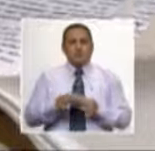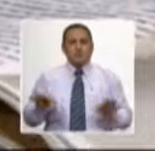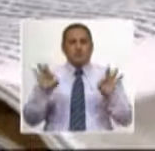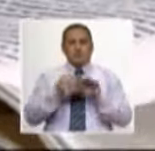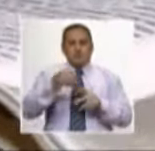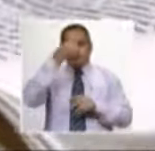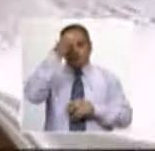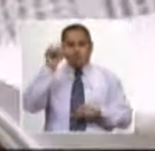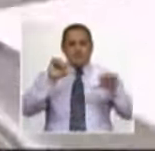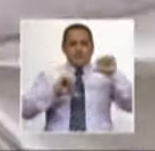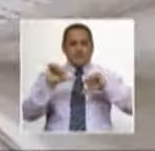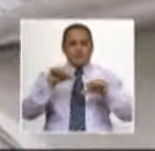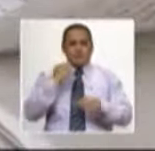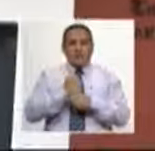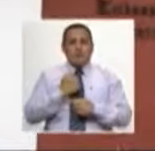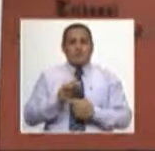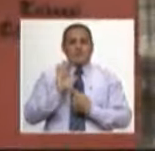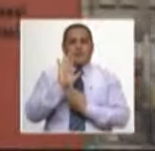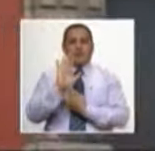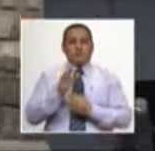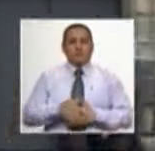científico contenidos en la obra presentada.